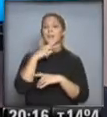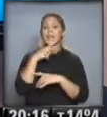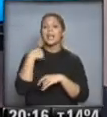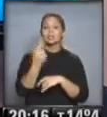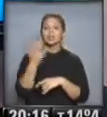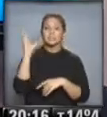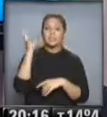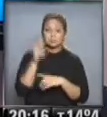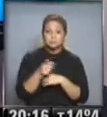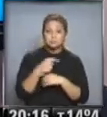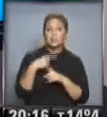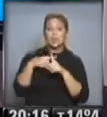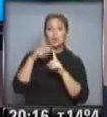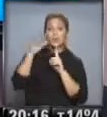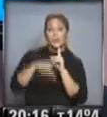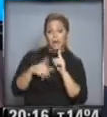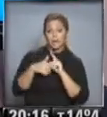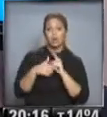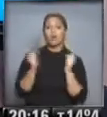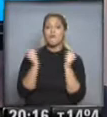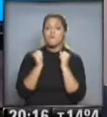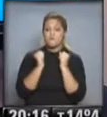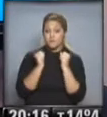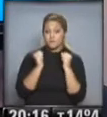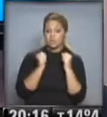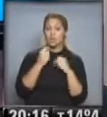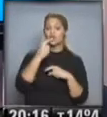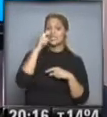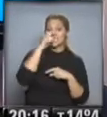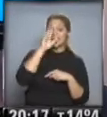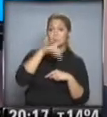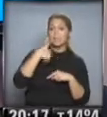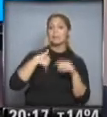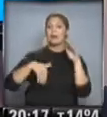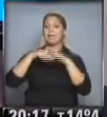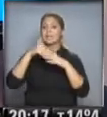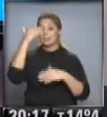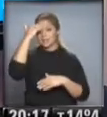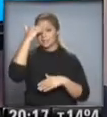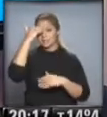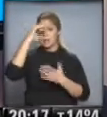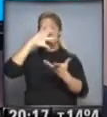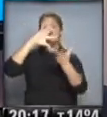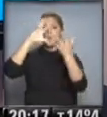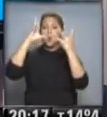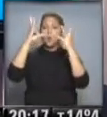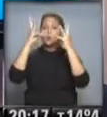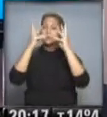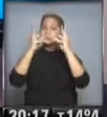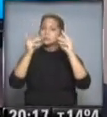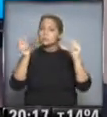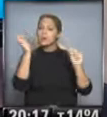el tiempo descenderá la temperatura, el tiempo estará un poco más fresco. 7 la mínima, 15 grados la temperatura máxima con nubosidad en disminución. Por la